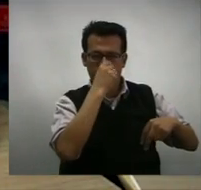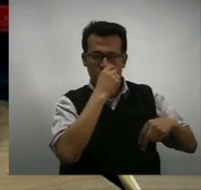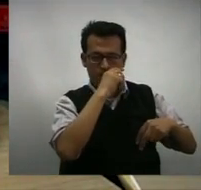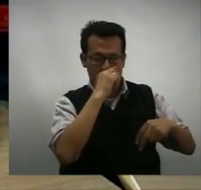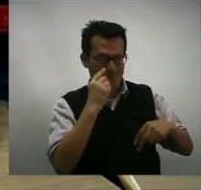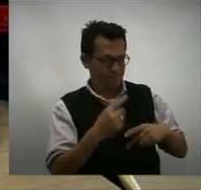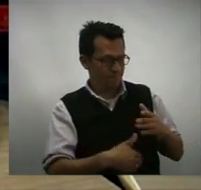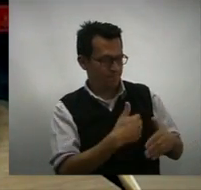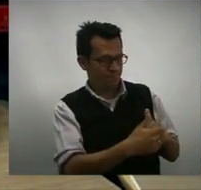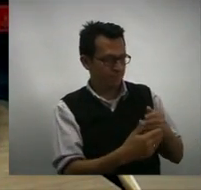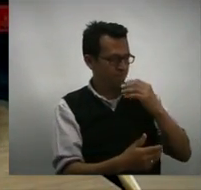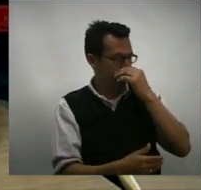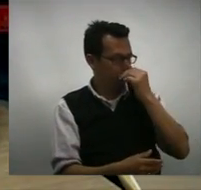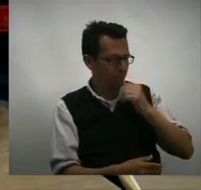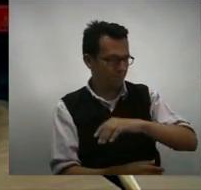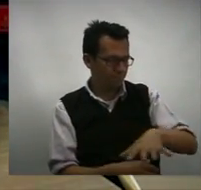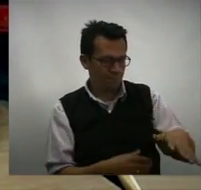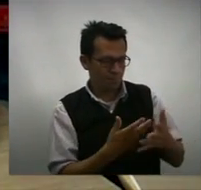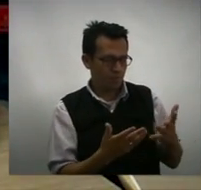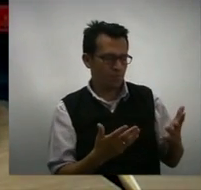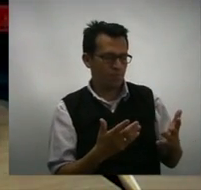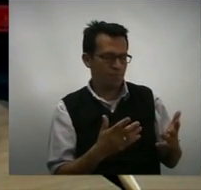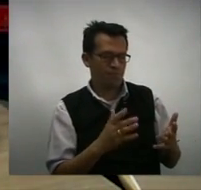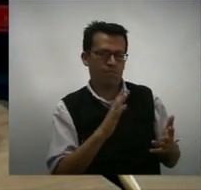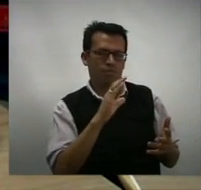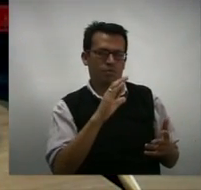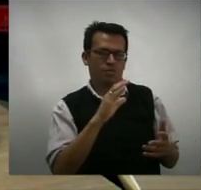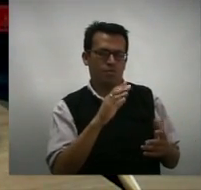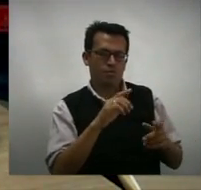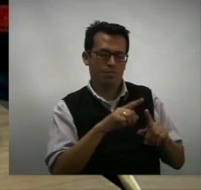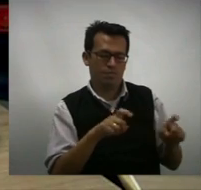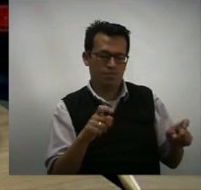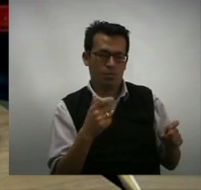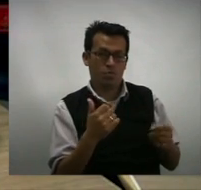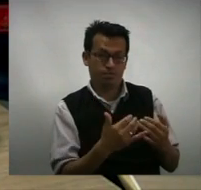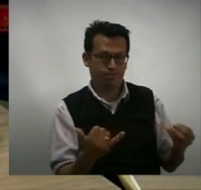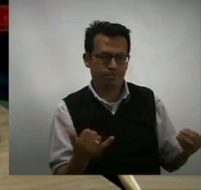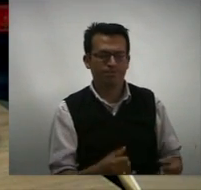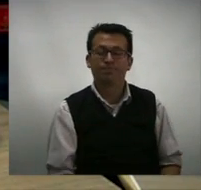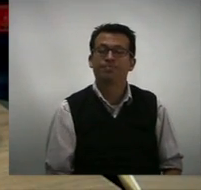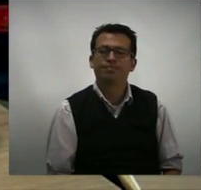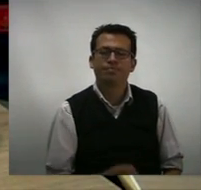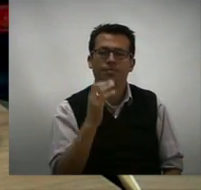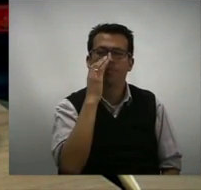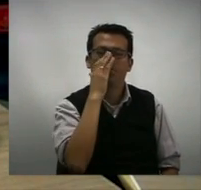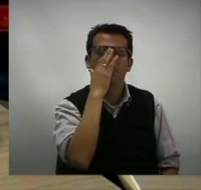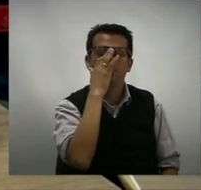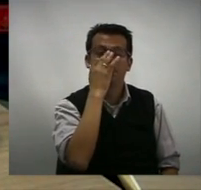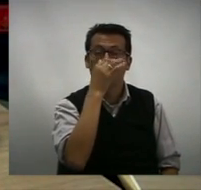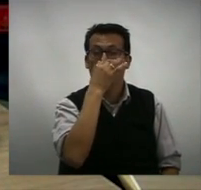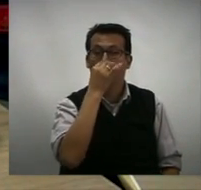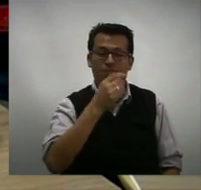la suma de las fuerzas contemporáneas? Bueno, Las sociedades contemporáneas y su largo proceso de